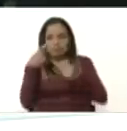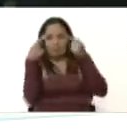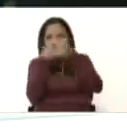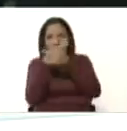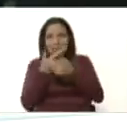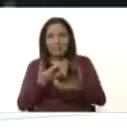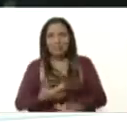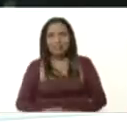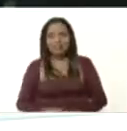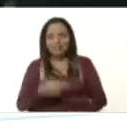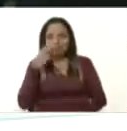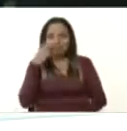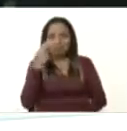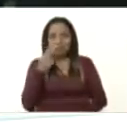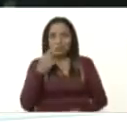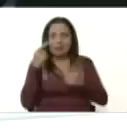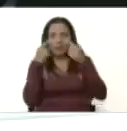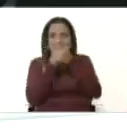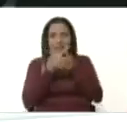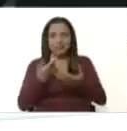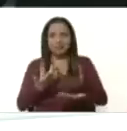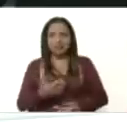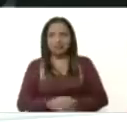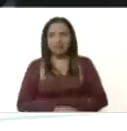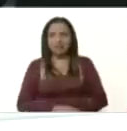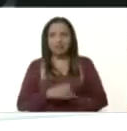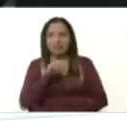Miren los ojos como me quedaron. Virolo.